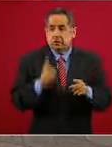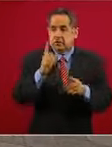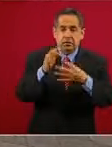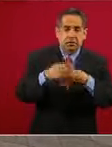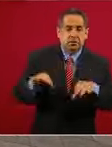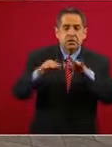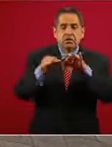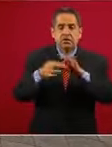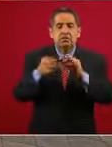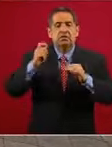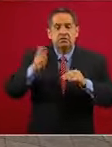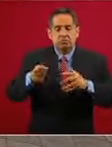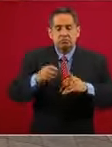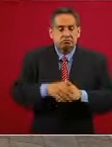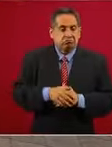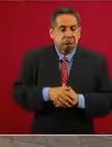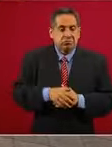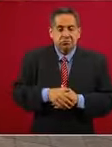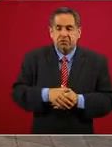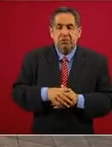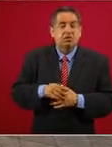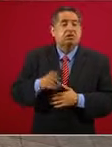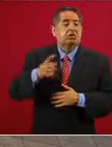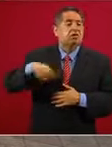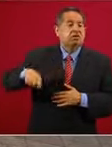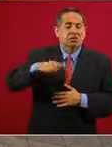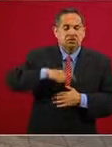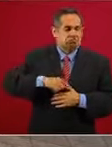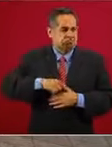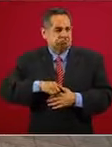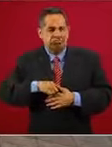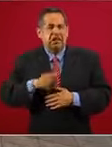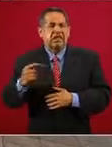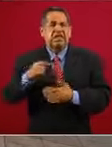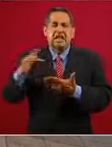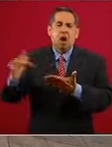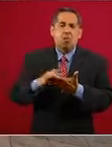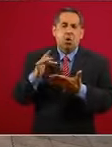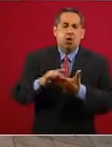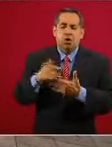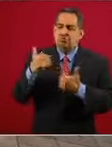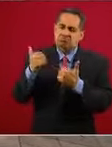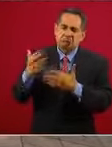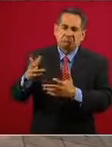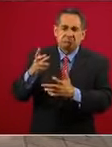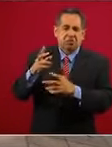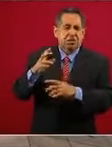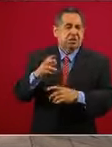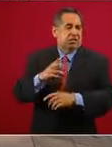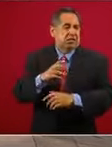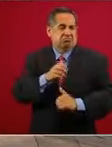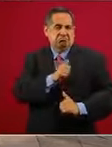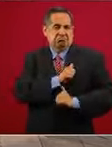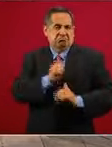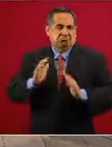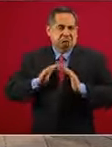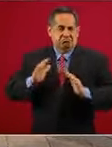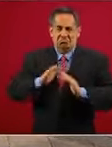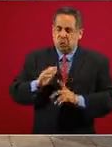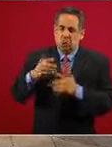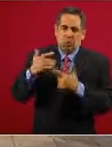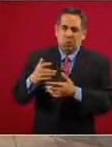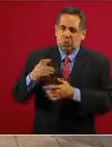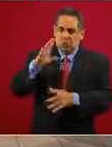fundamental el apoyo profesional y responsable de las Fuerzas Armadas. En